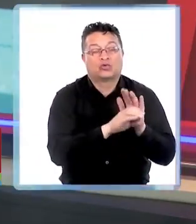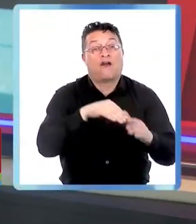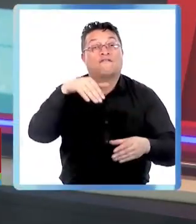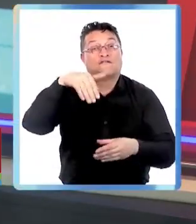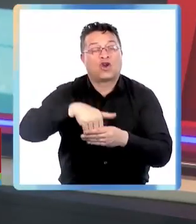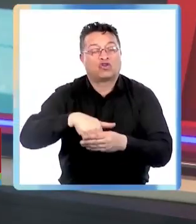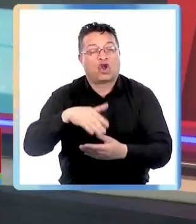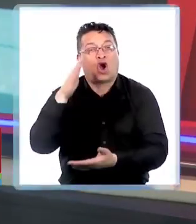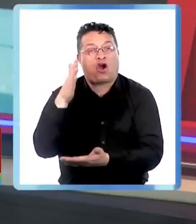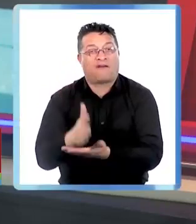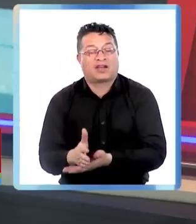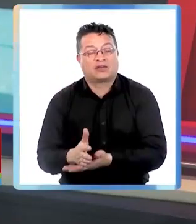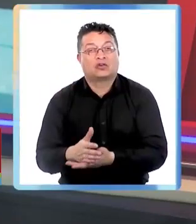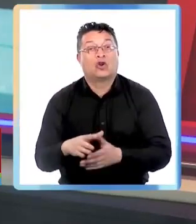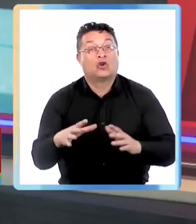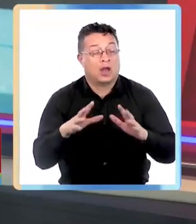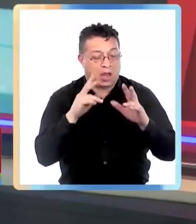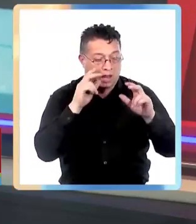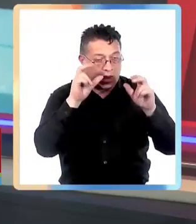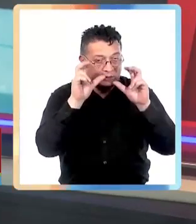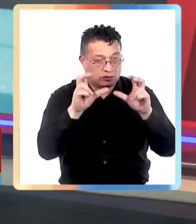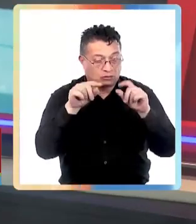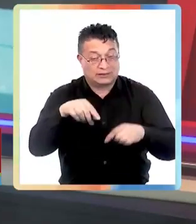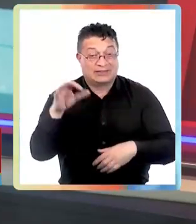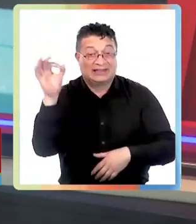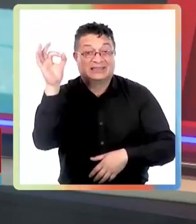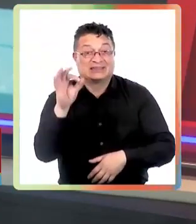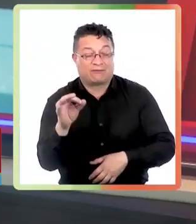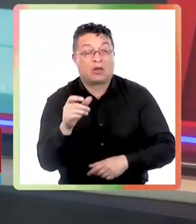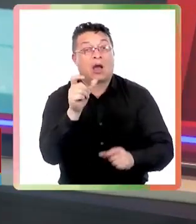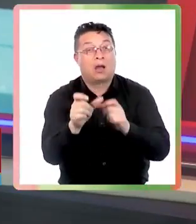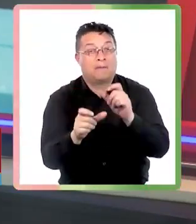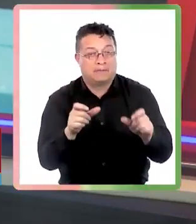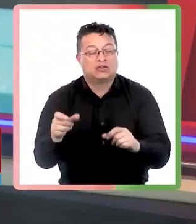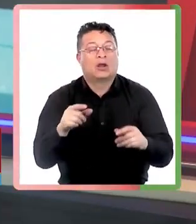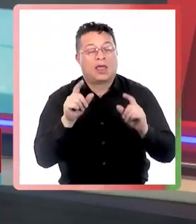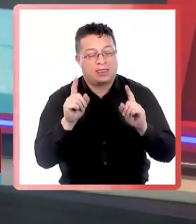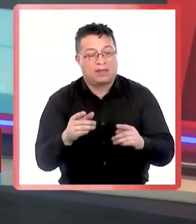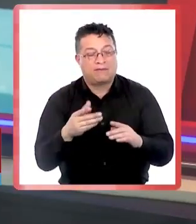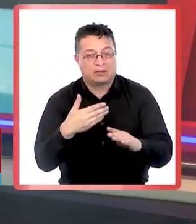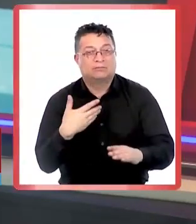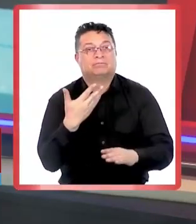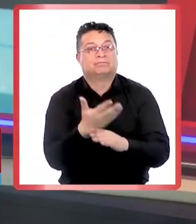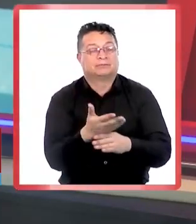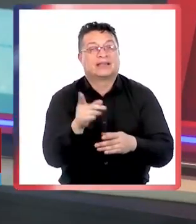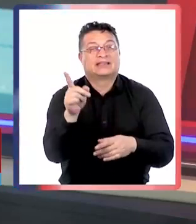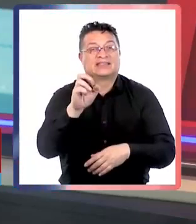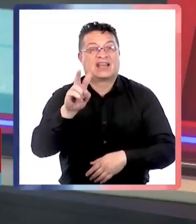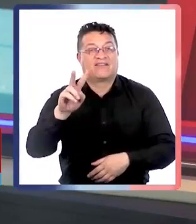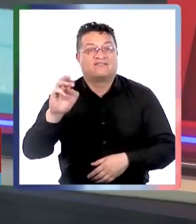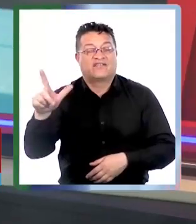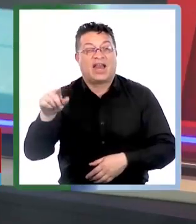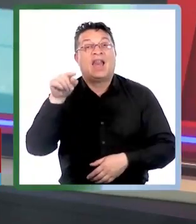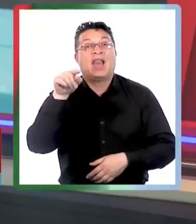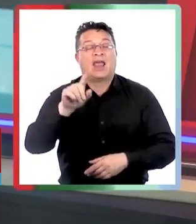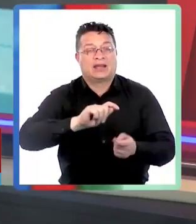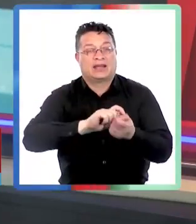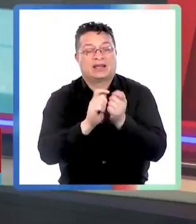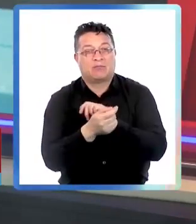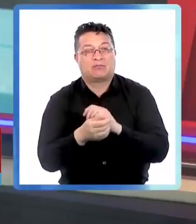de constitución y el voto es obligatorio. Mucha atención, hasta este sábado las personas tienen plazo para solicitar al servicio